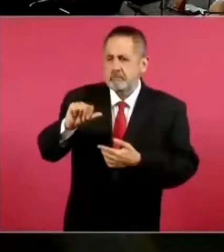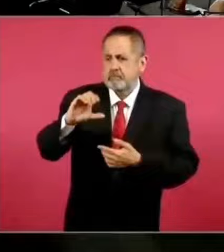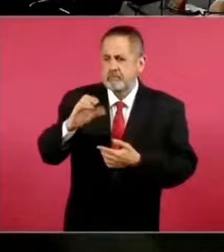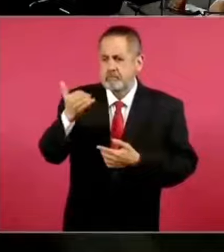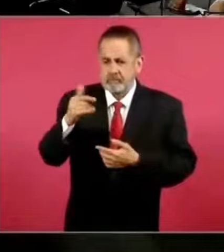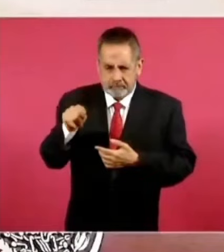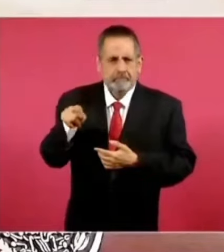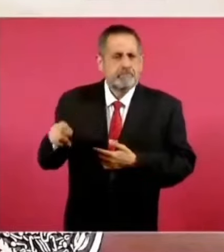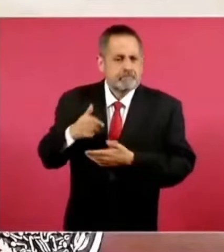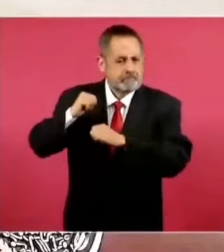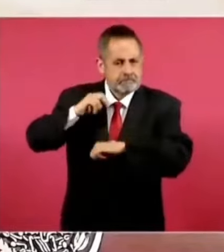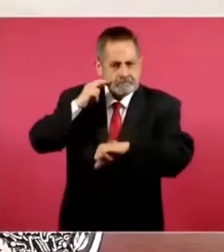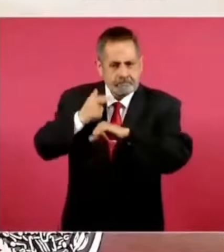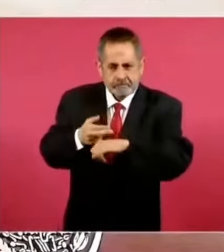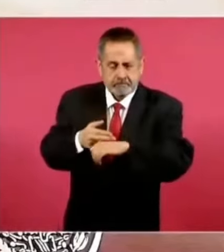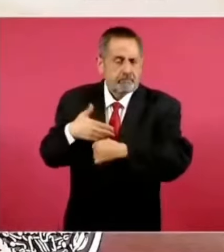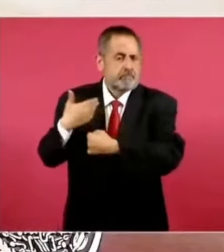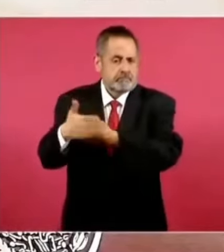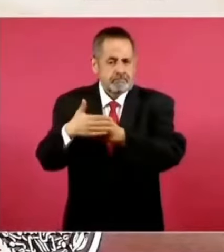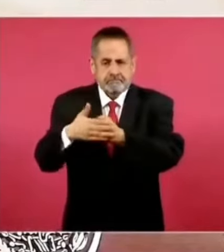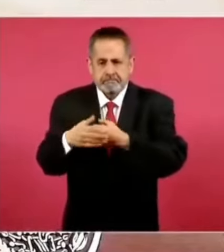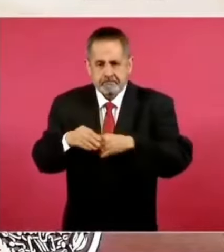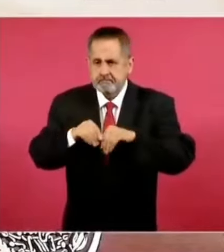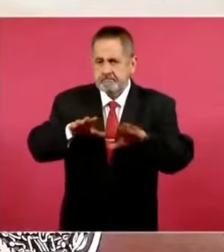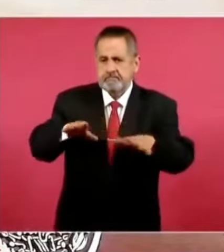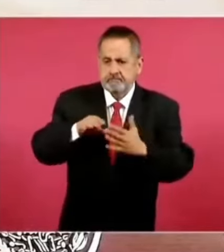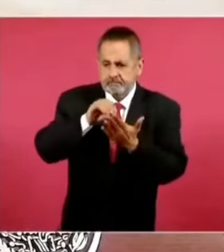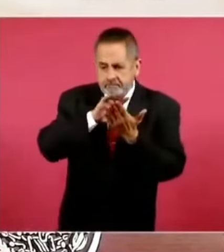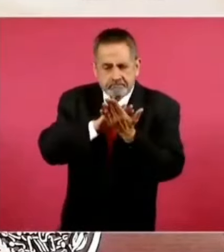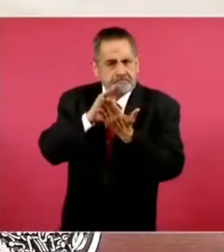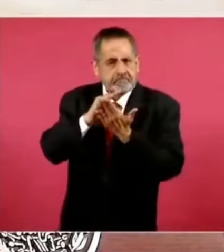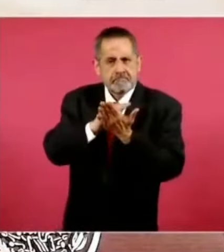y vamos a tener todos los datos.